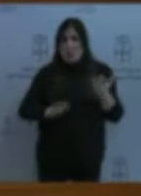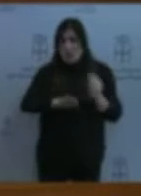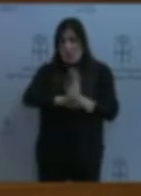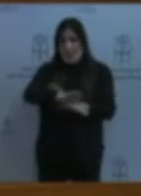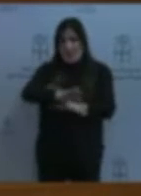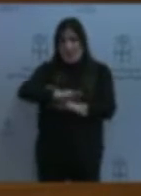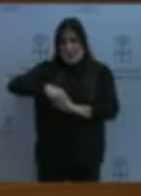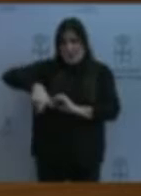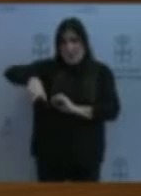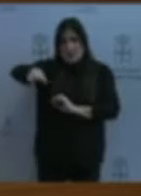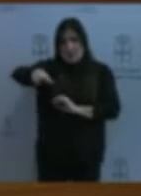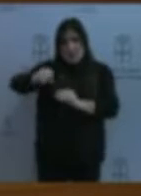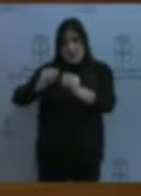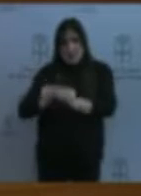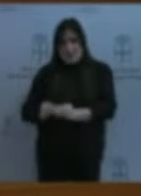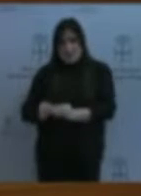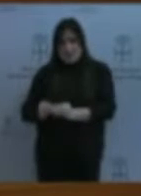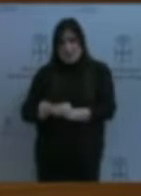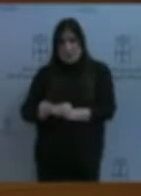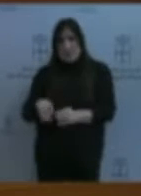Estaba en situación de avería grave.